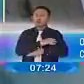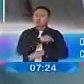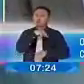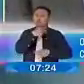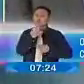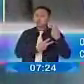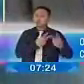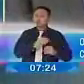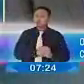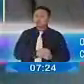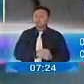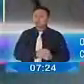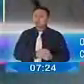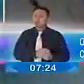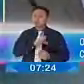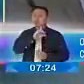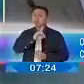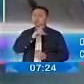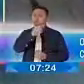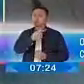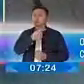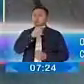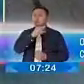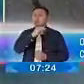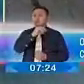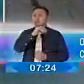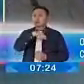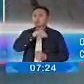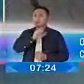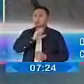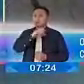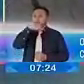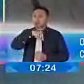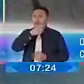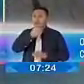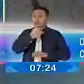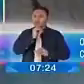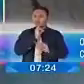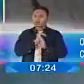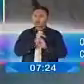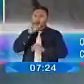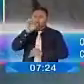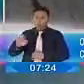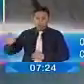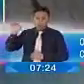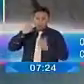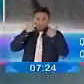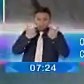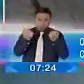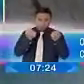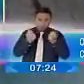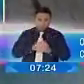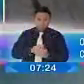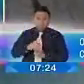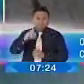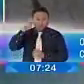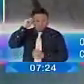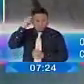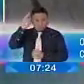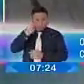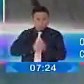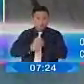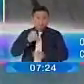de la Digimare, que es una institución regulatoria de la Unión Europea. Usted recordará, Roberto, que hace un